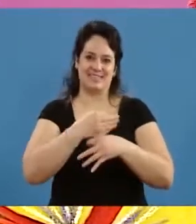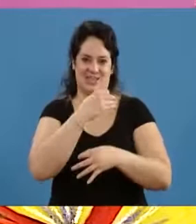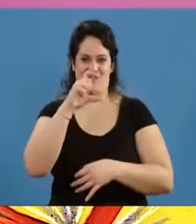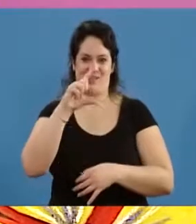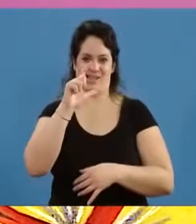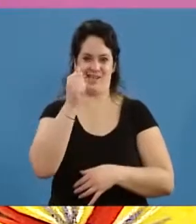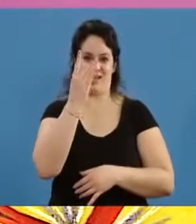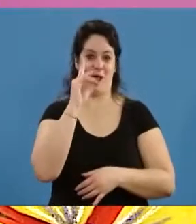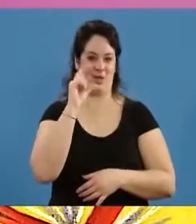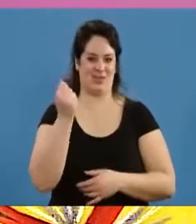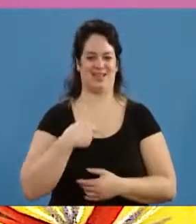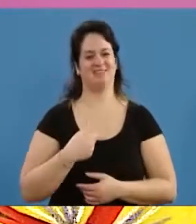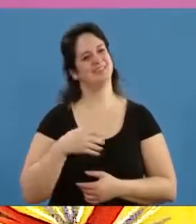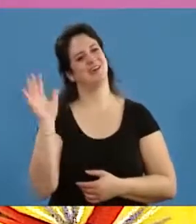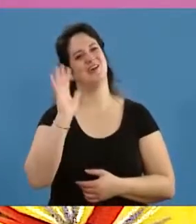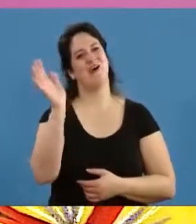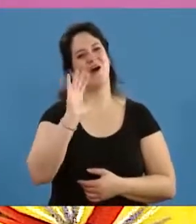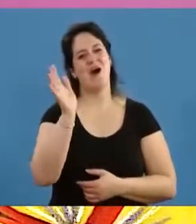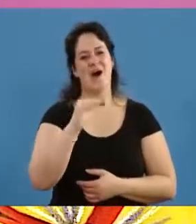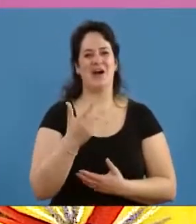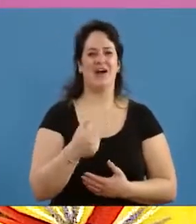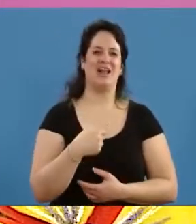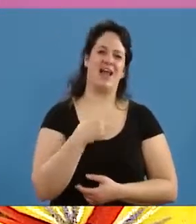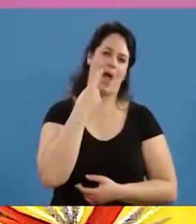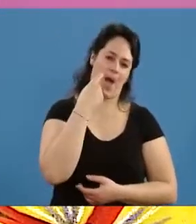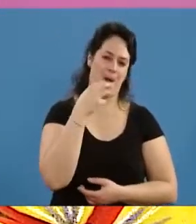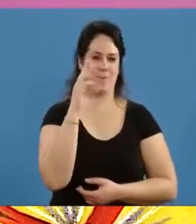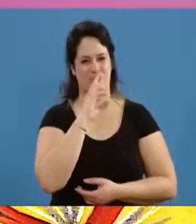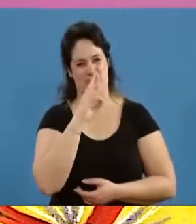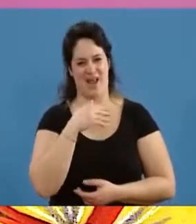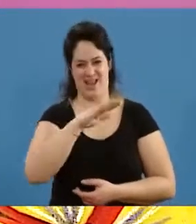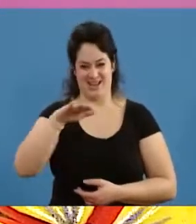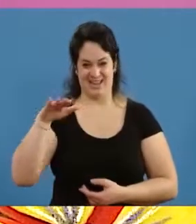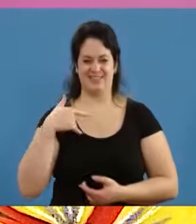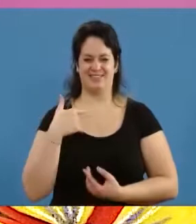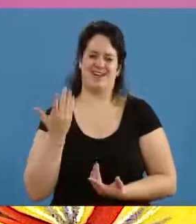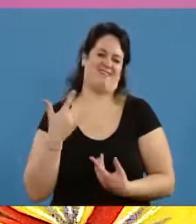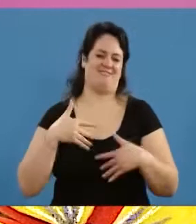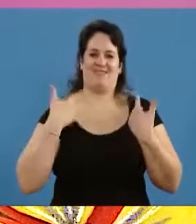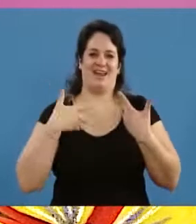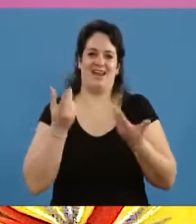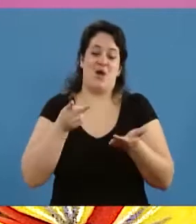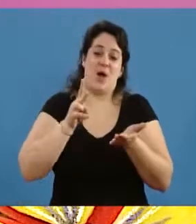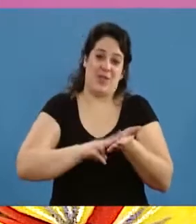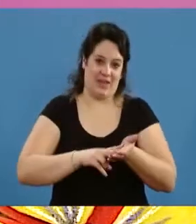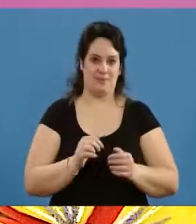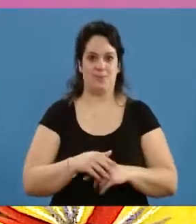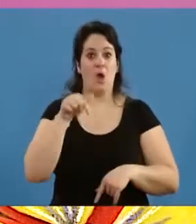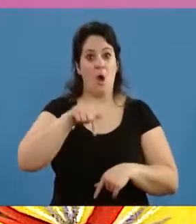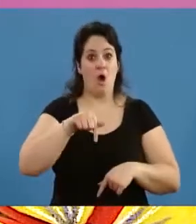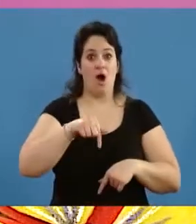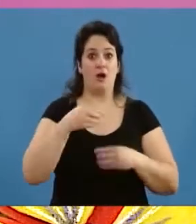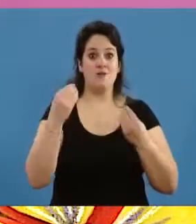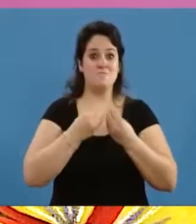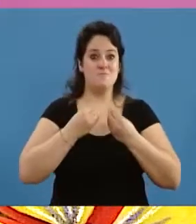Claudia. Hola, chicos y chicas, ¿cómo les va? Sí, estamos re felices. Hoy con un montón